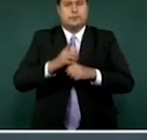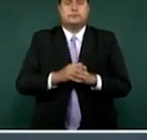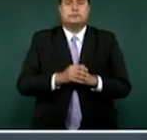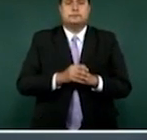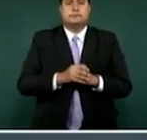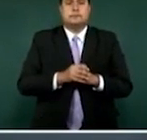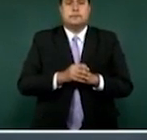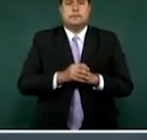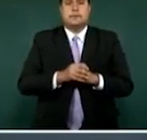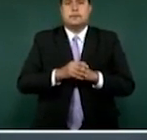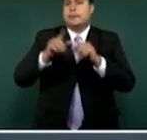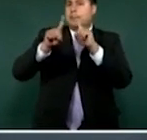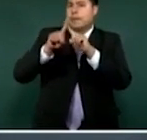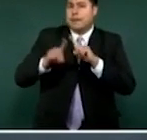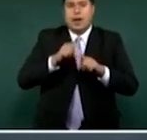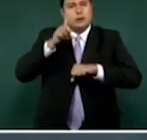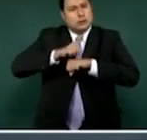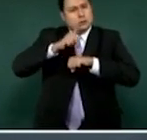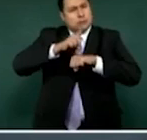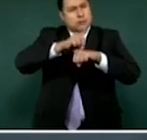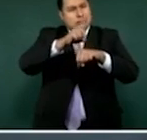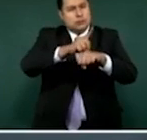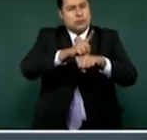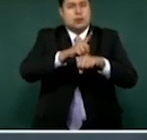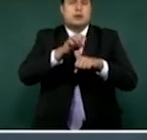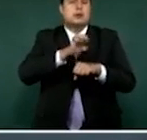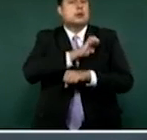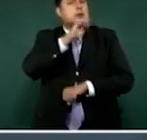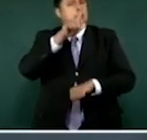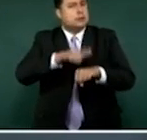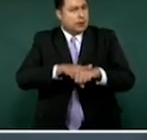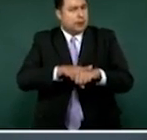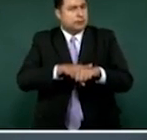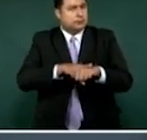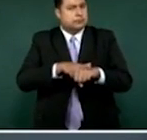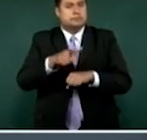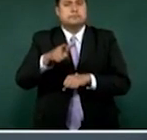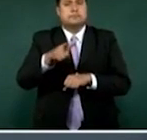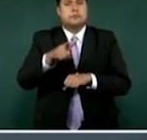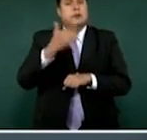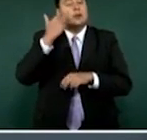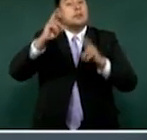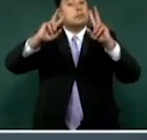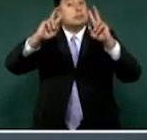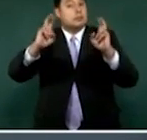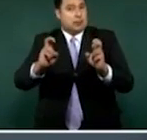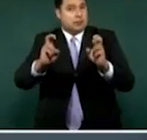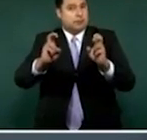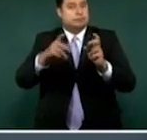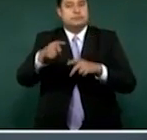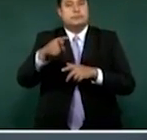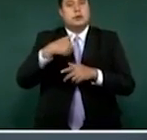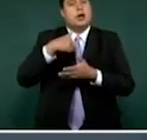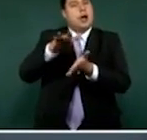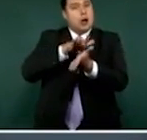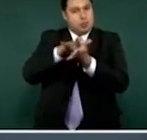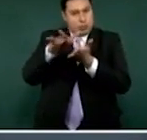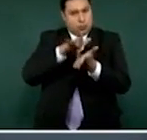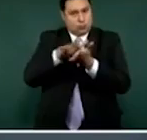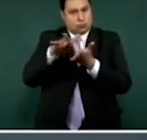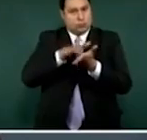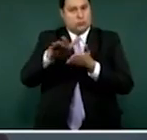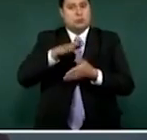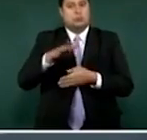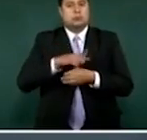que se hace de manera cotidiana, y en especial, señor presidente, con el tema del apoyo que se nos está dando con la